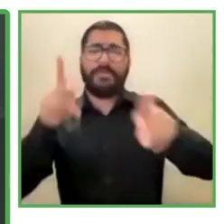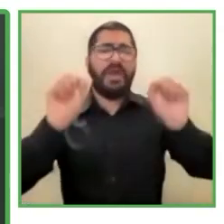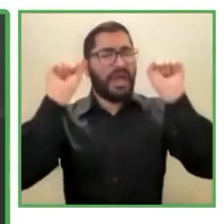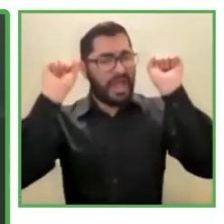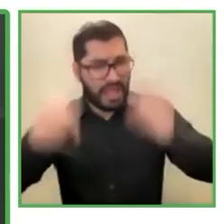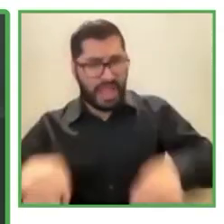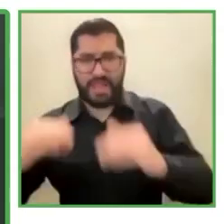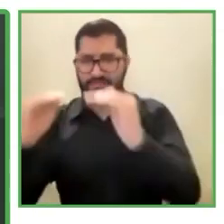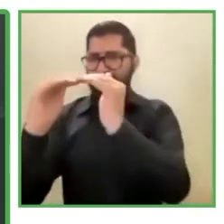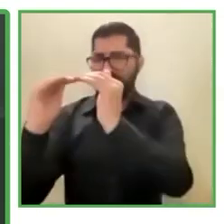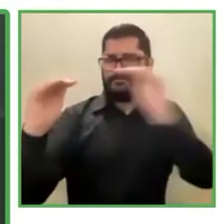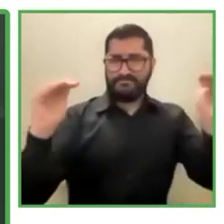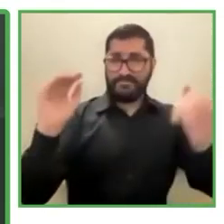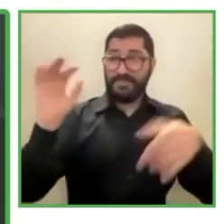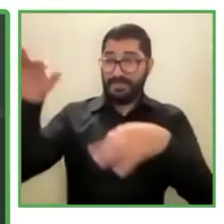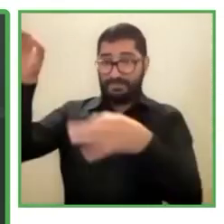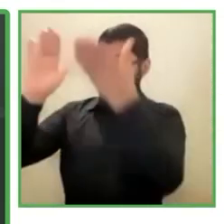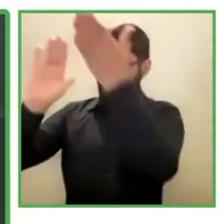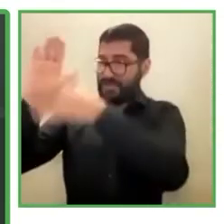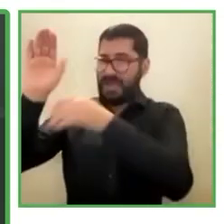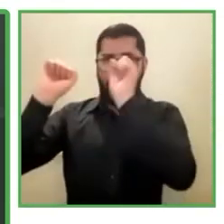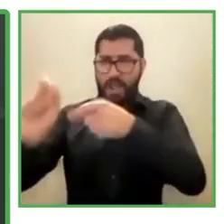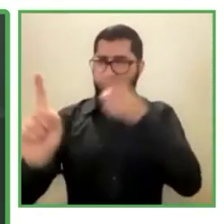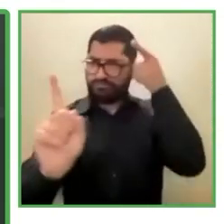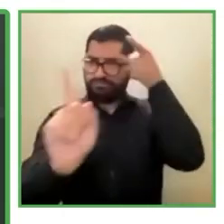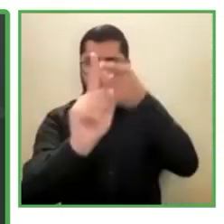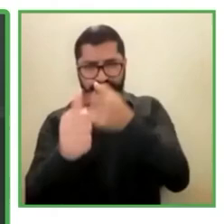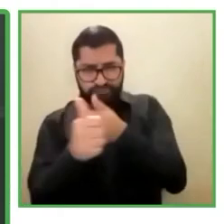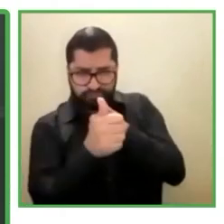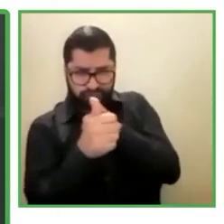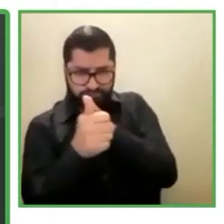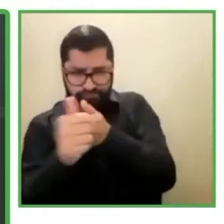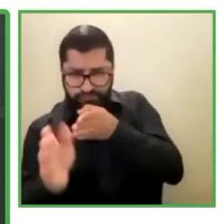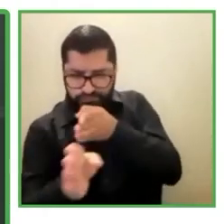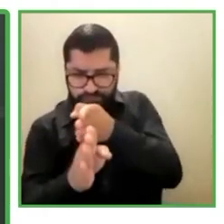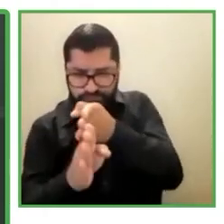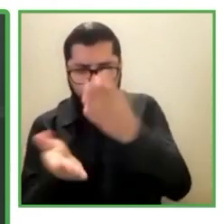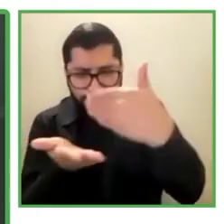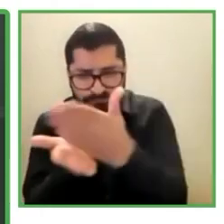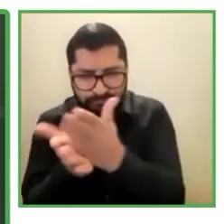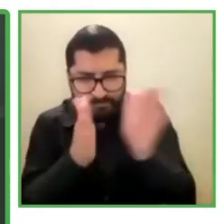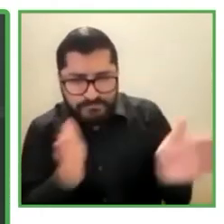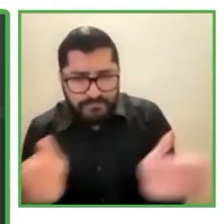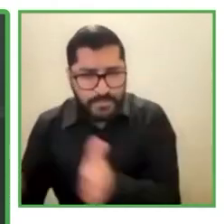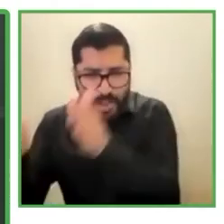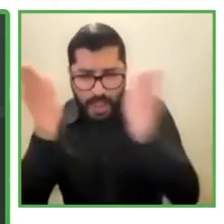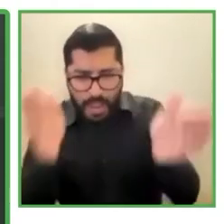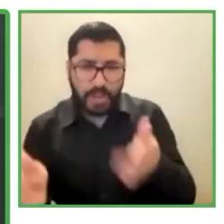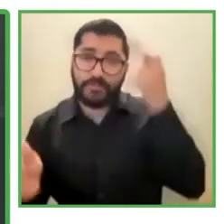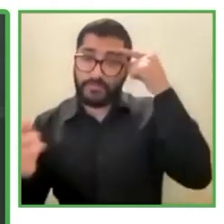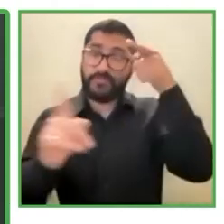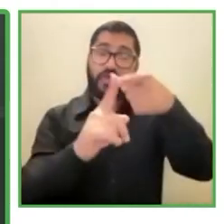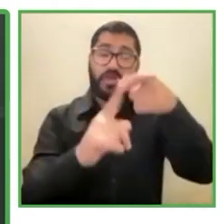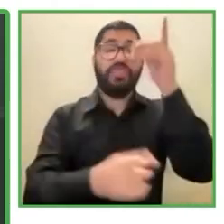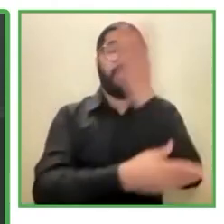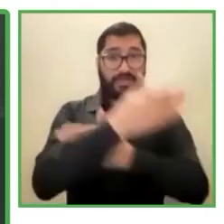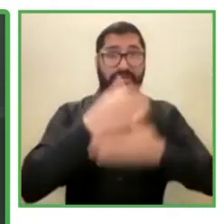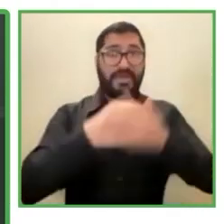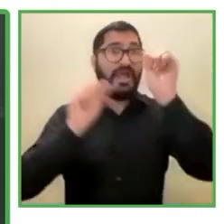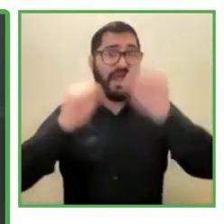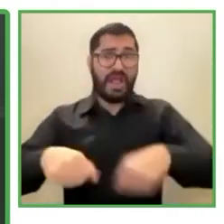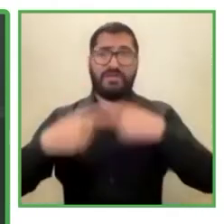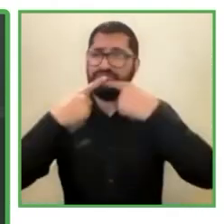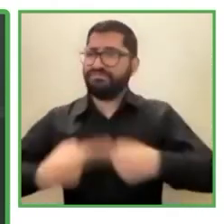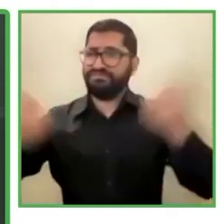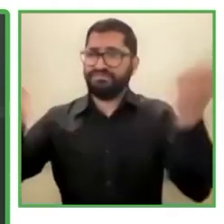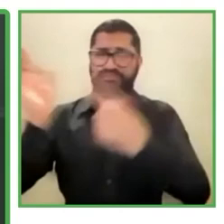personas con discapacidad tengan visibilidad para los gobiernos, las empresas y los sindicatos. Desde la